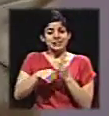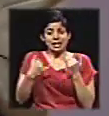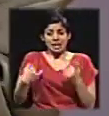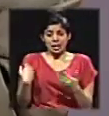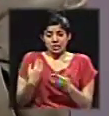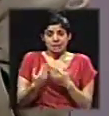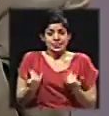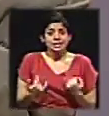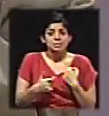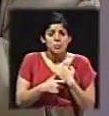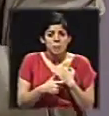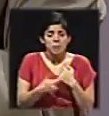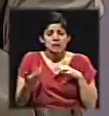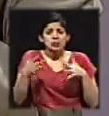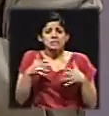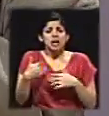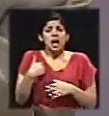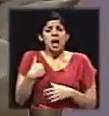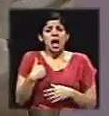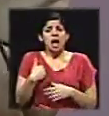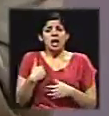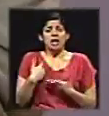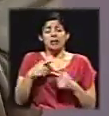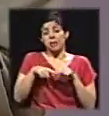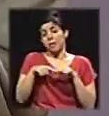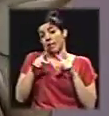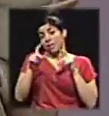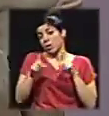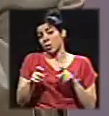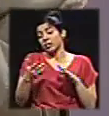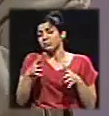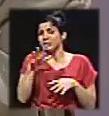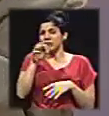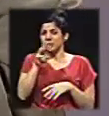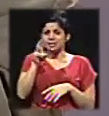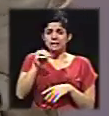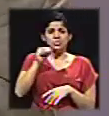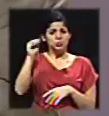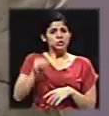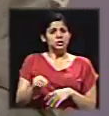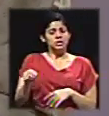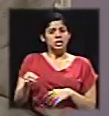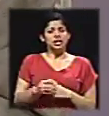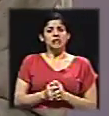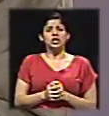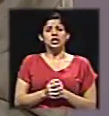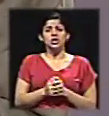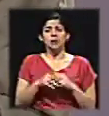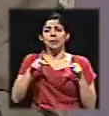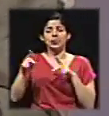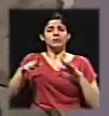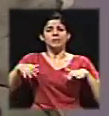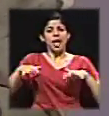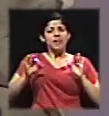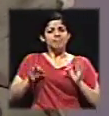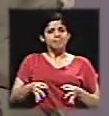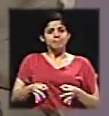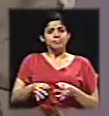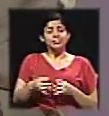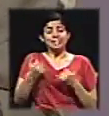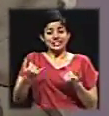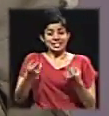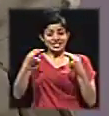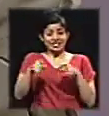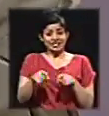alturas hay aproximadamente, dependiendo de la encuesta, pero un 50 o un 60% de indecisos. Eso que estamos